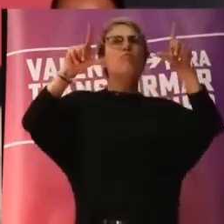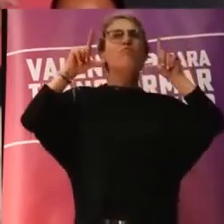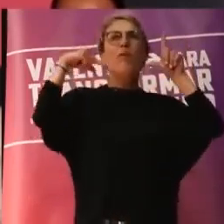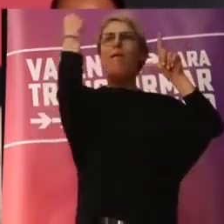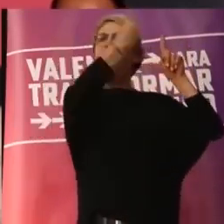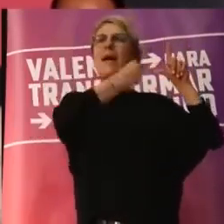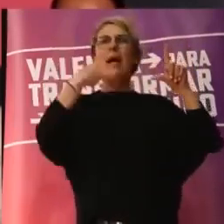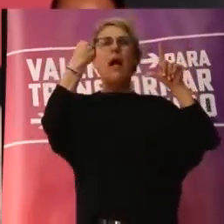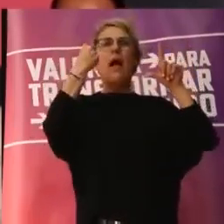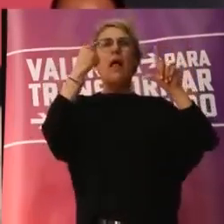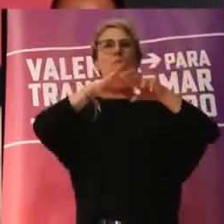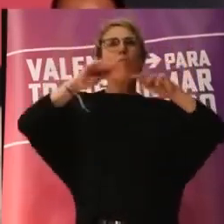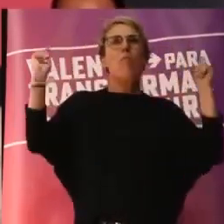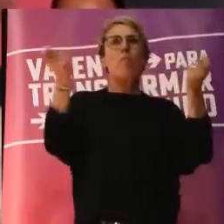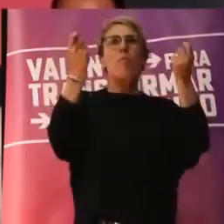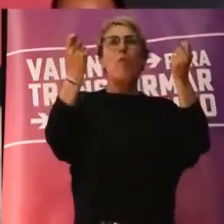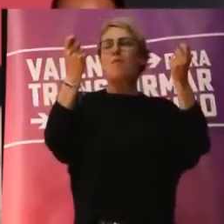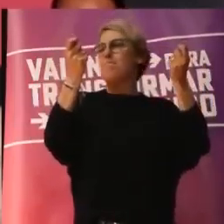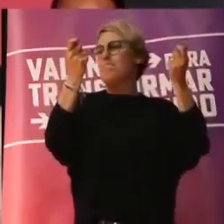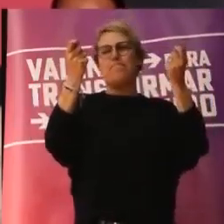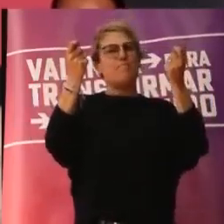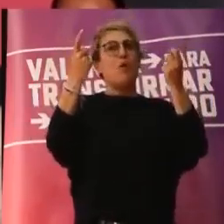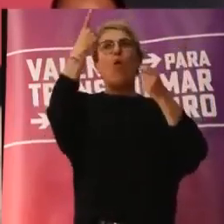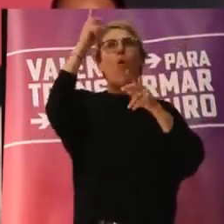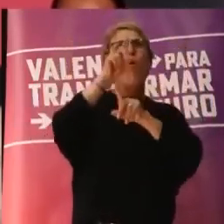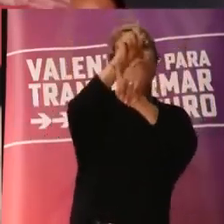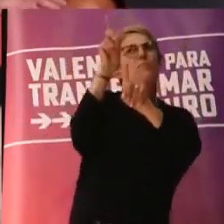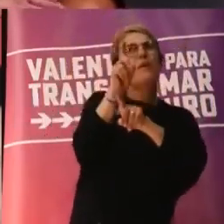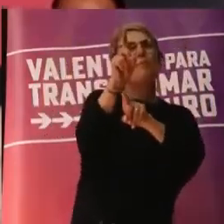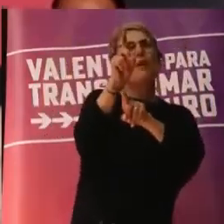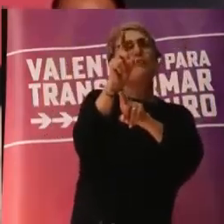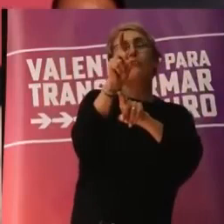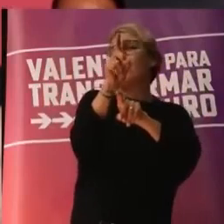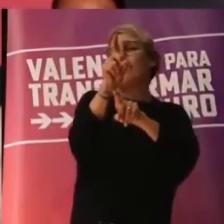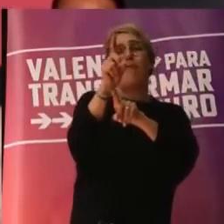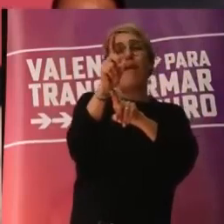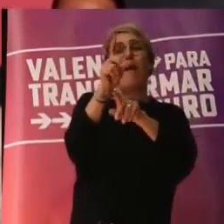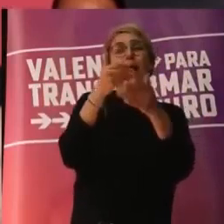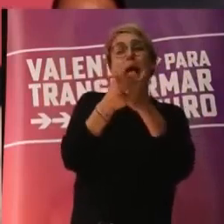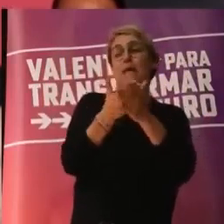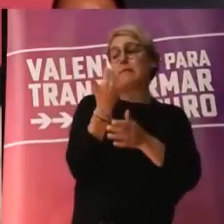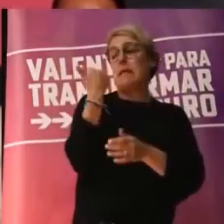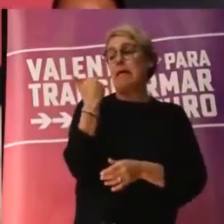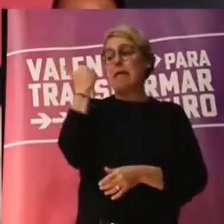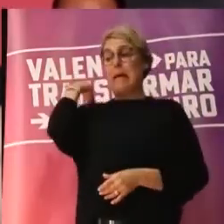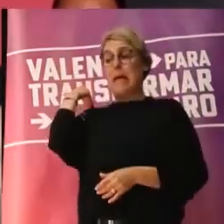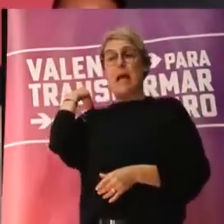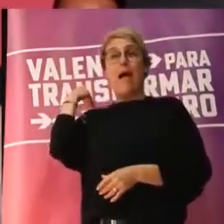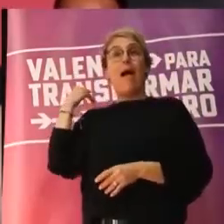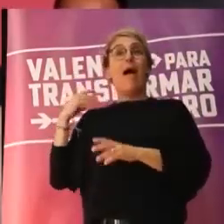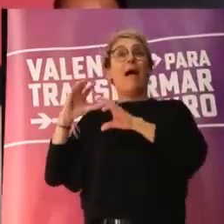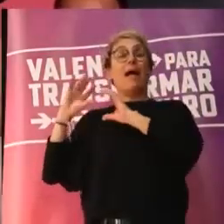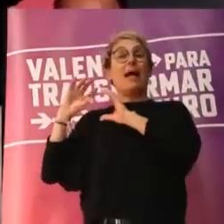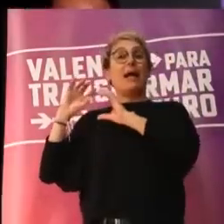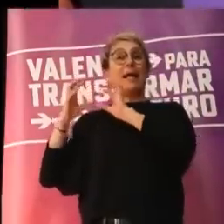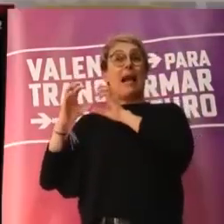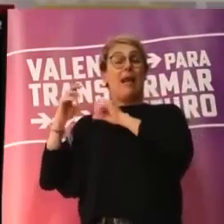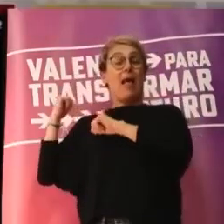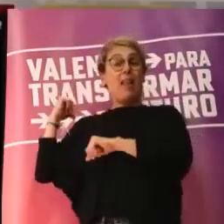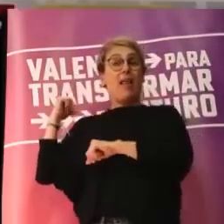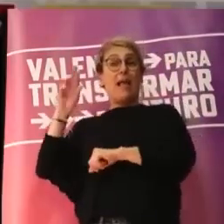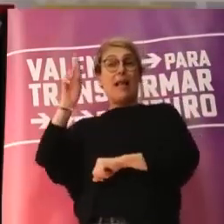y ni uno solo se ha atrevido a hacerle una pregunta, hasta antes de ayer, que lo hizo Canal Red.